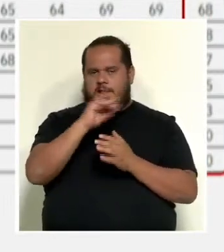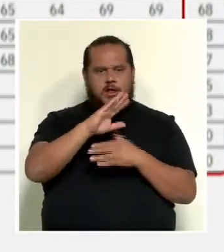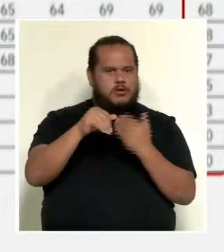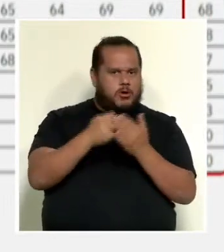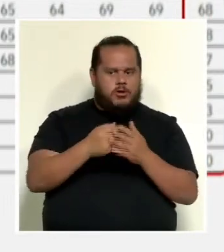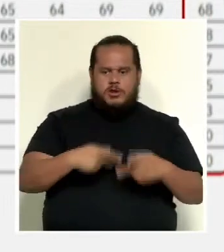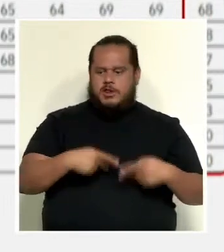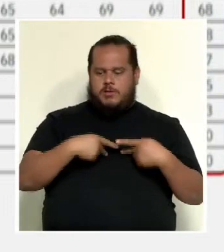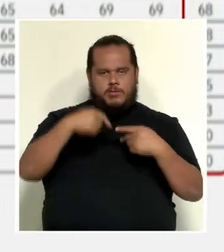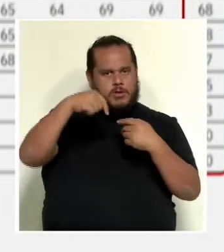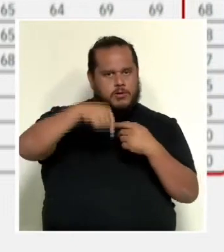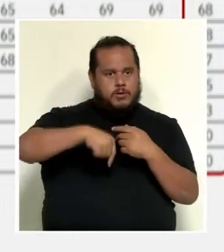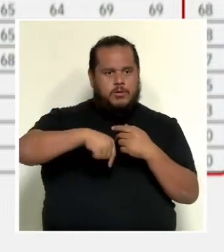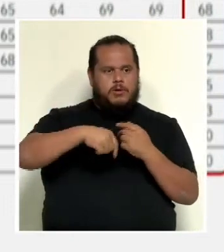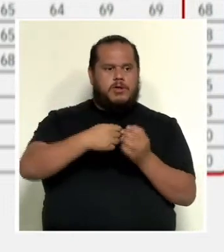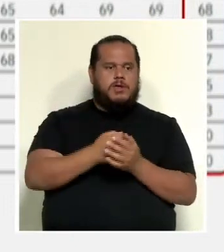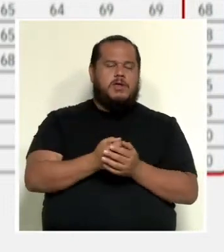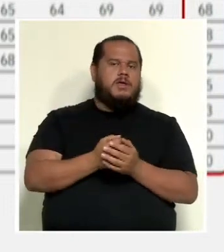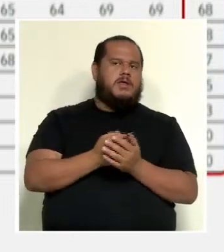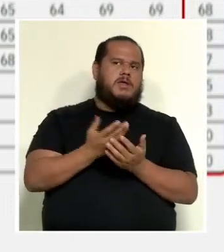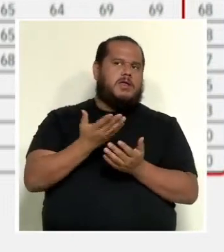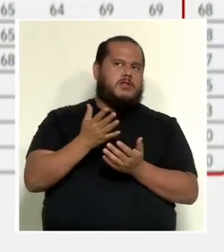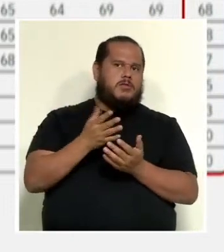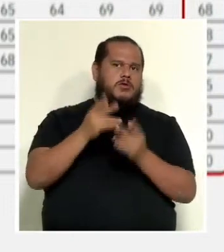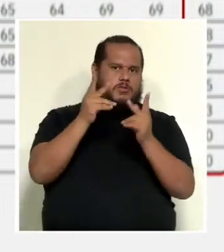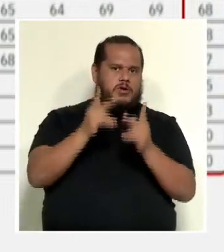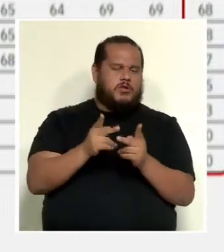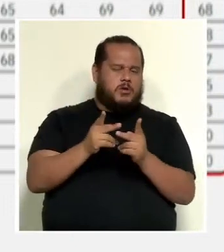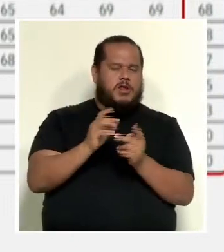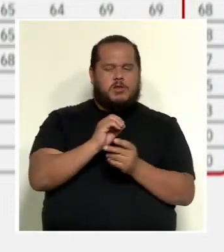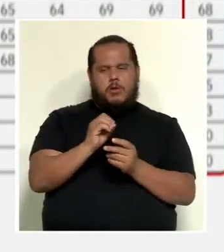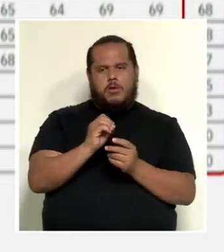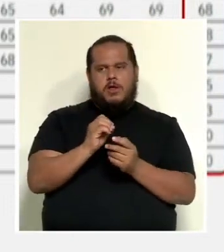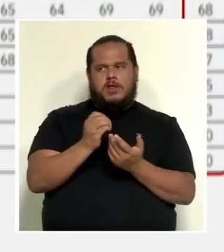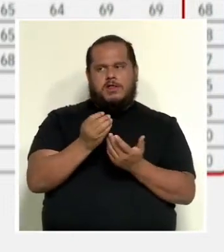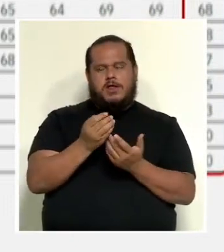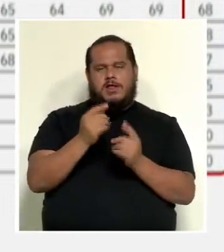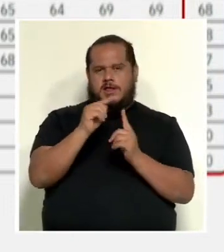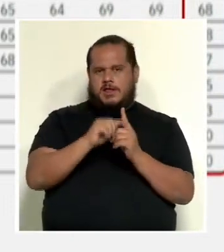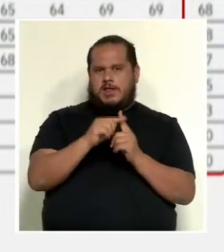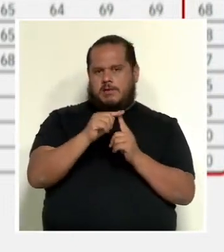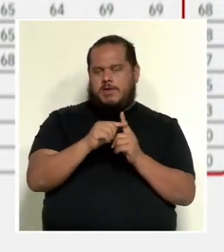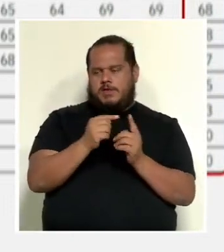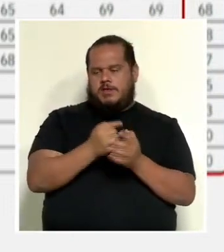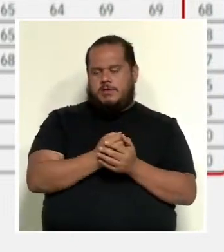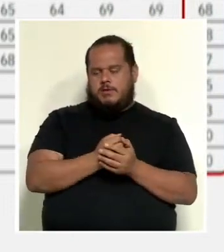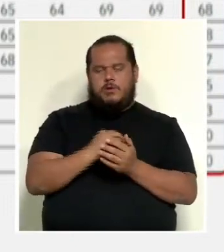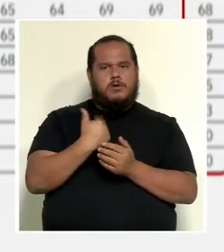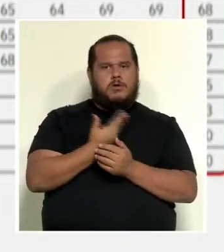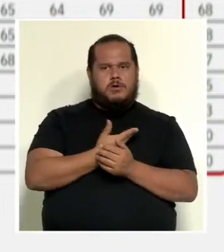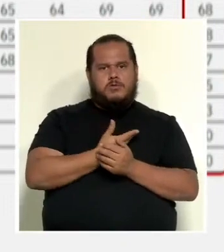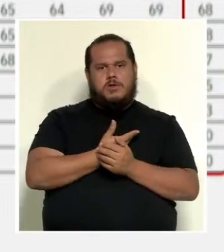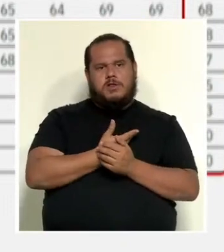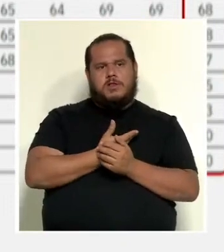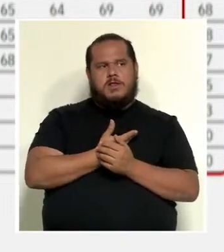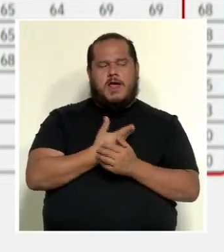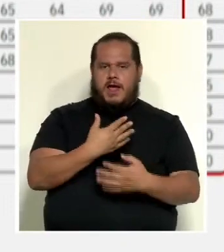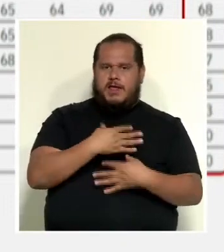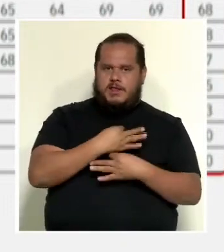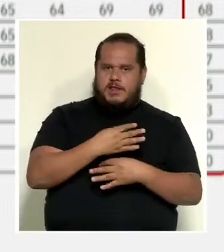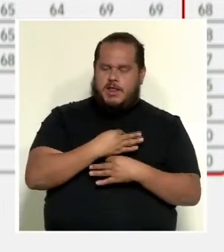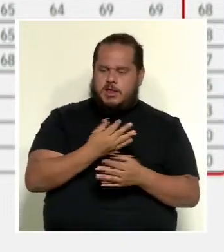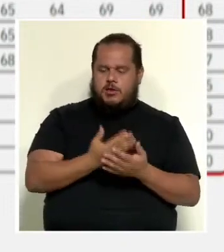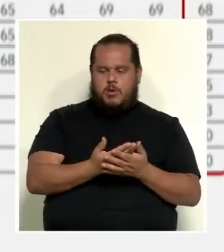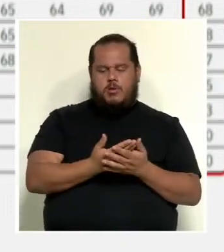viviendo hoy, que somos personas sobre las que se ha medido nuestra